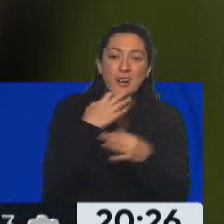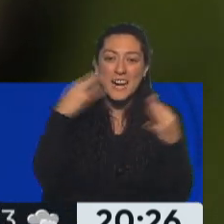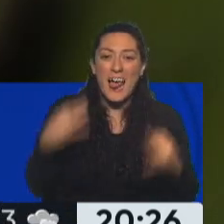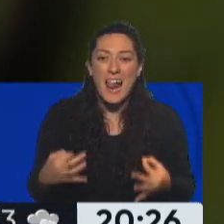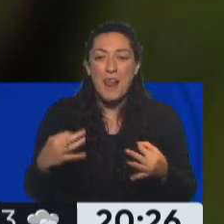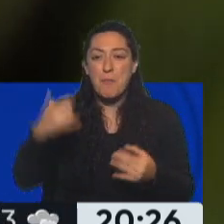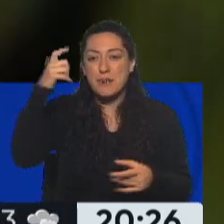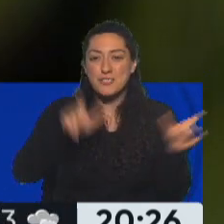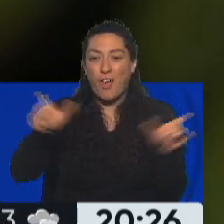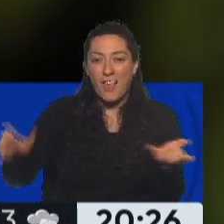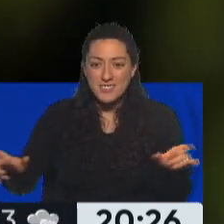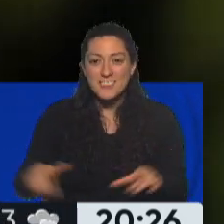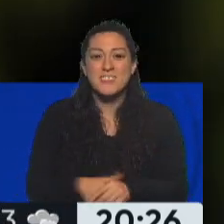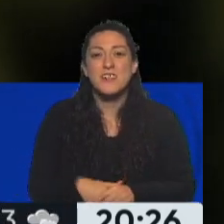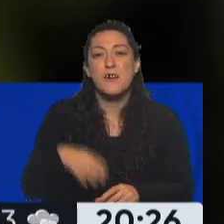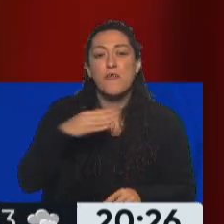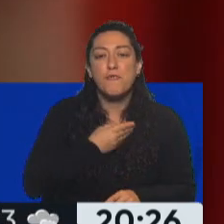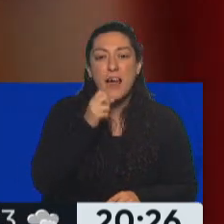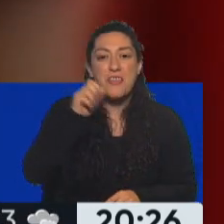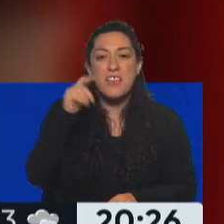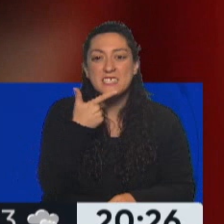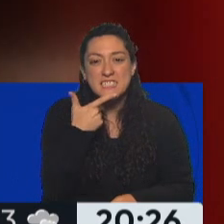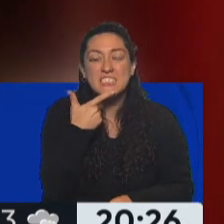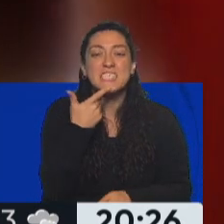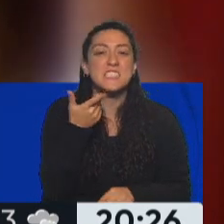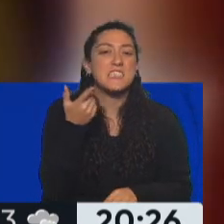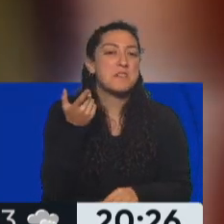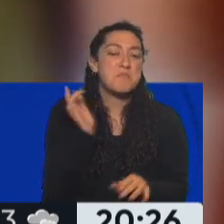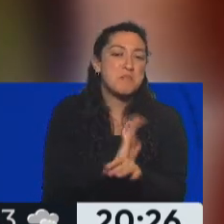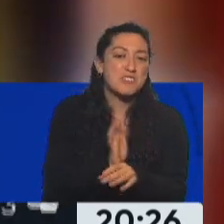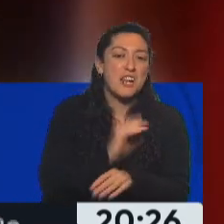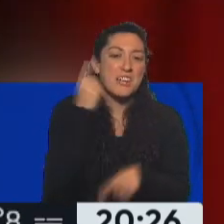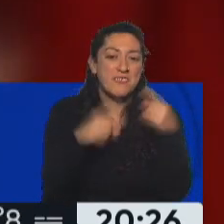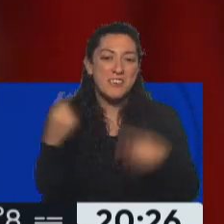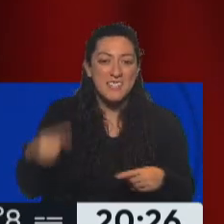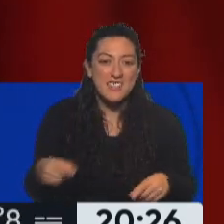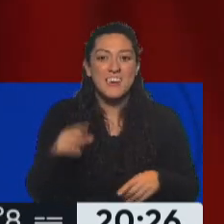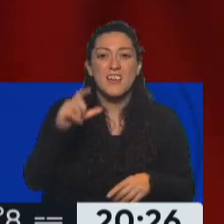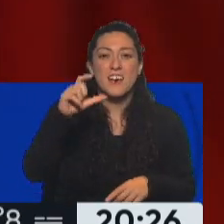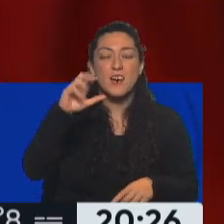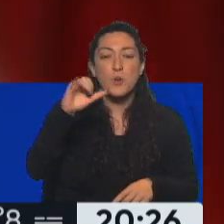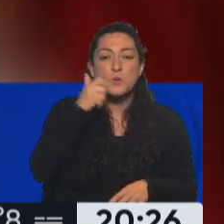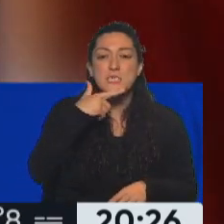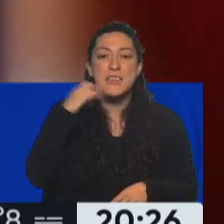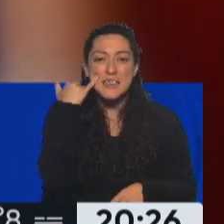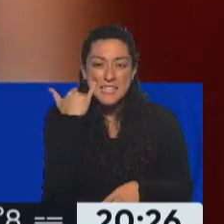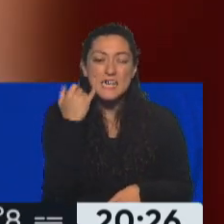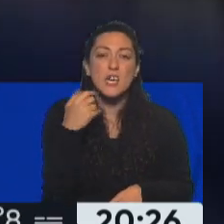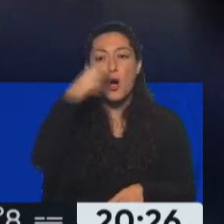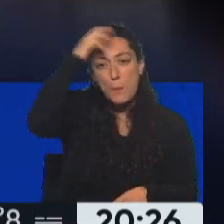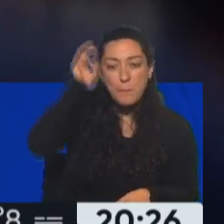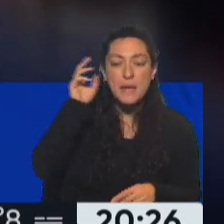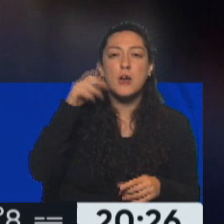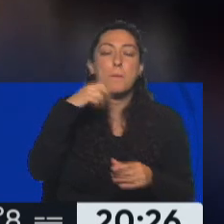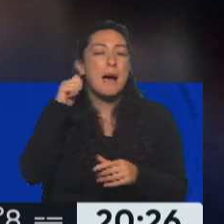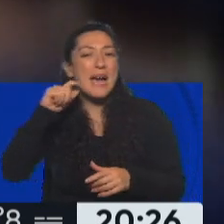poco más representado ahí estamos viendo a Ned flanders y diferentes e Ahí está bueno crosti está Homero Maggi